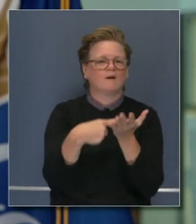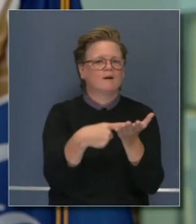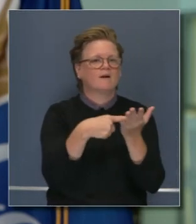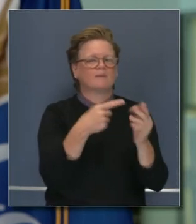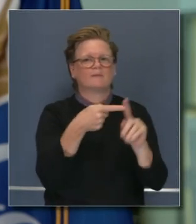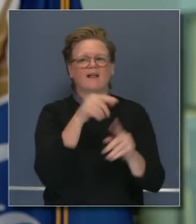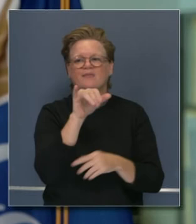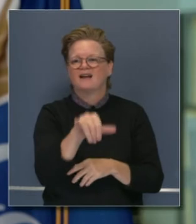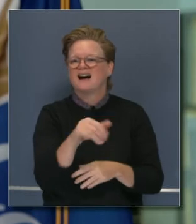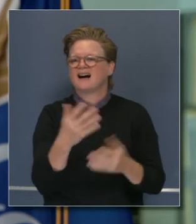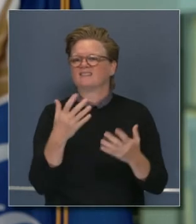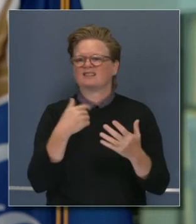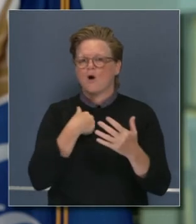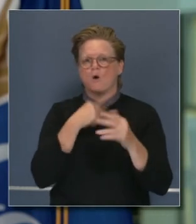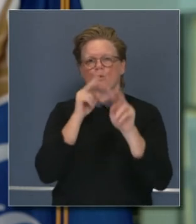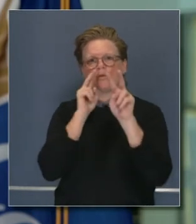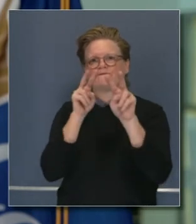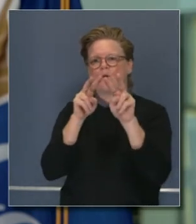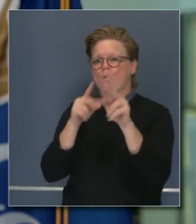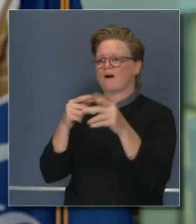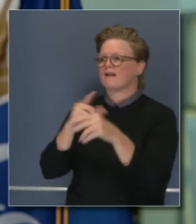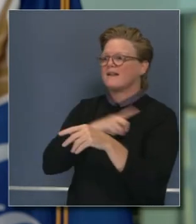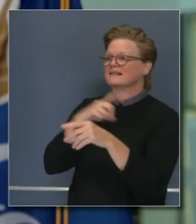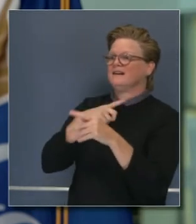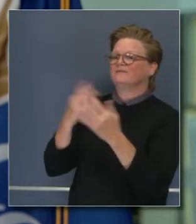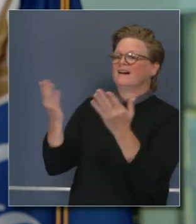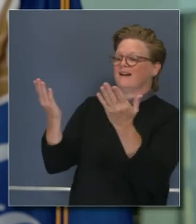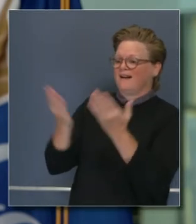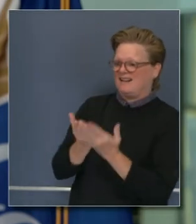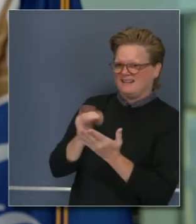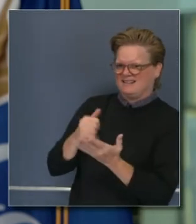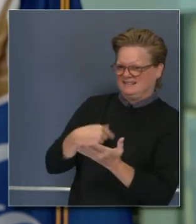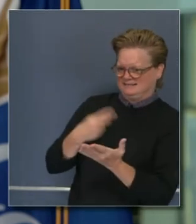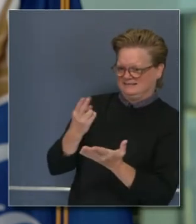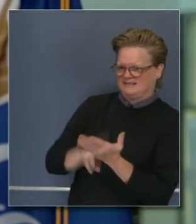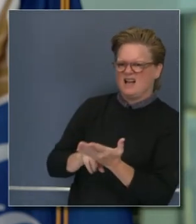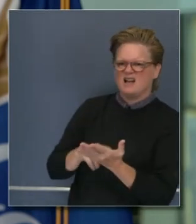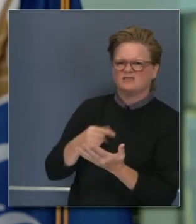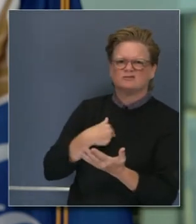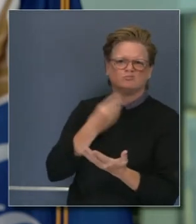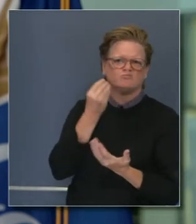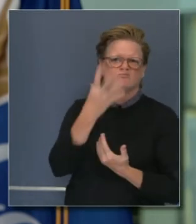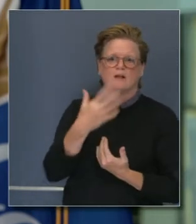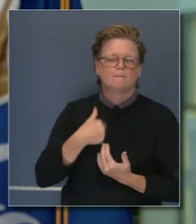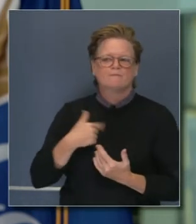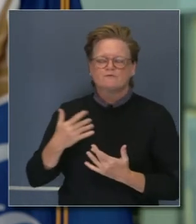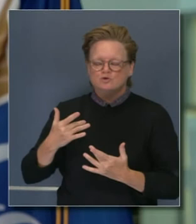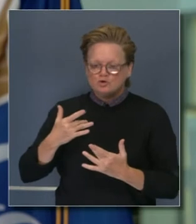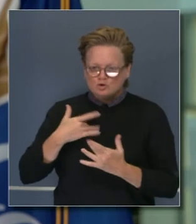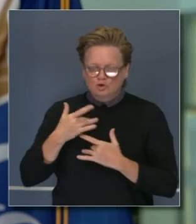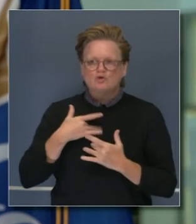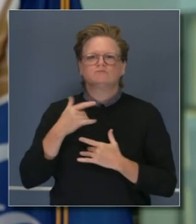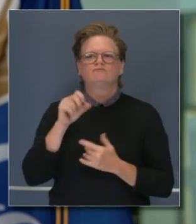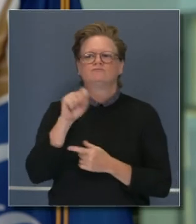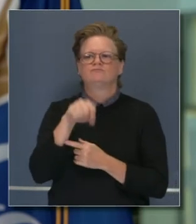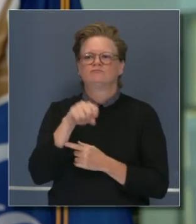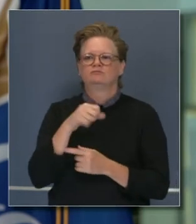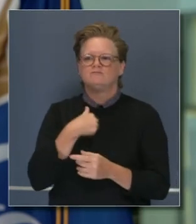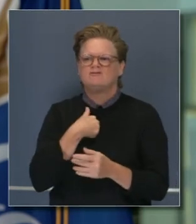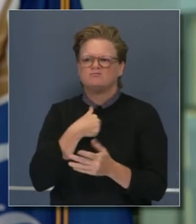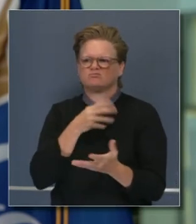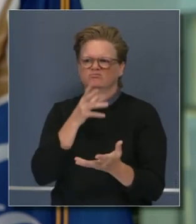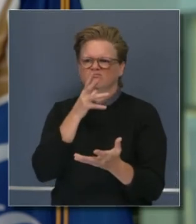sí, tengo muchas ganas de firmar ese proyecto de ley. Yo antes me he expresado abiertamente,